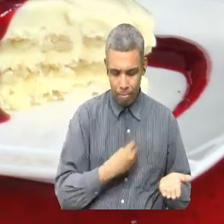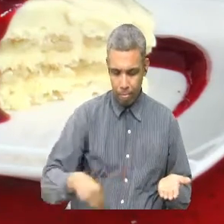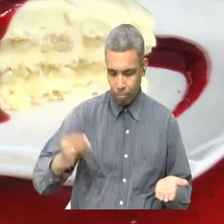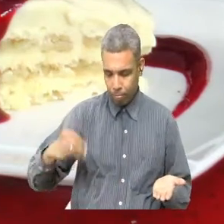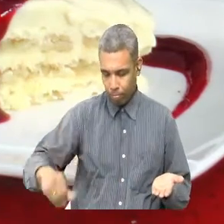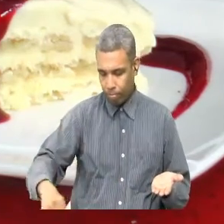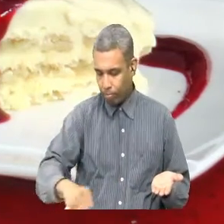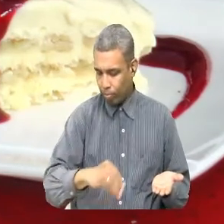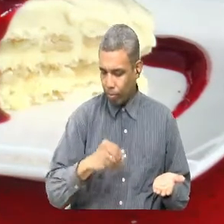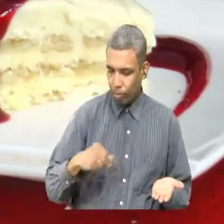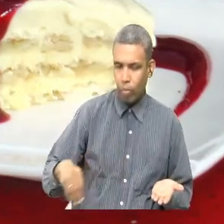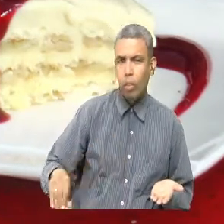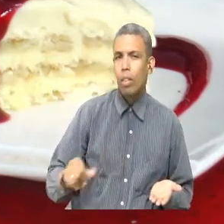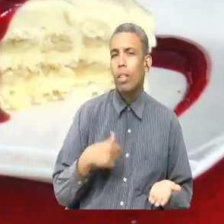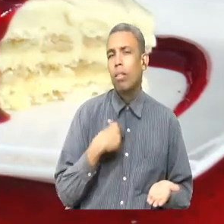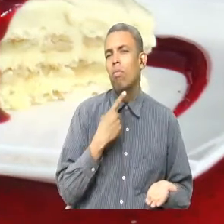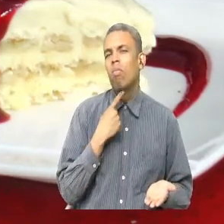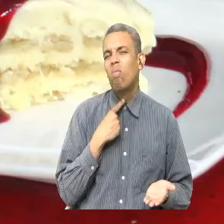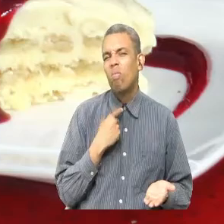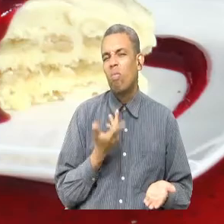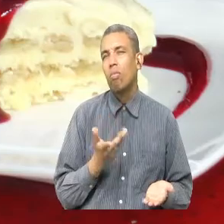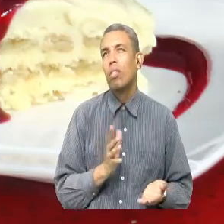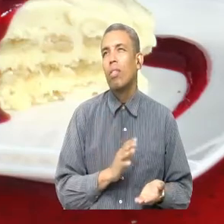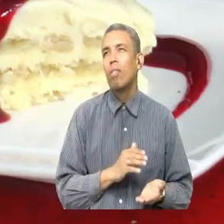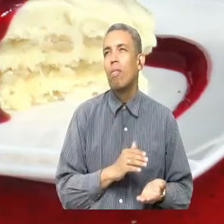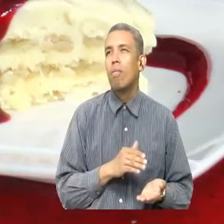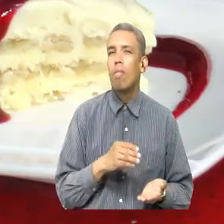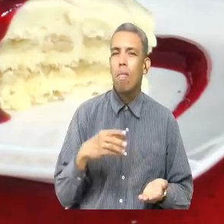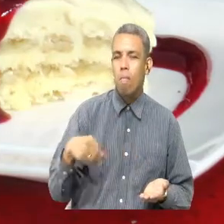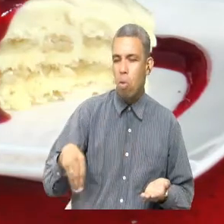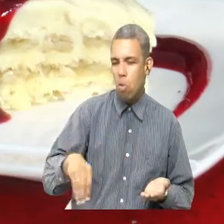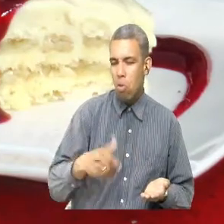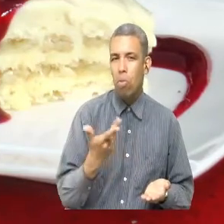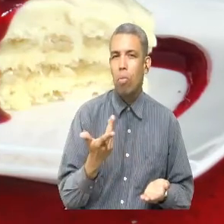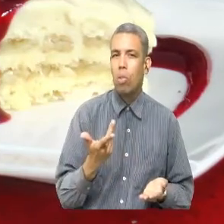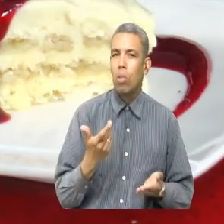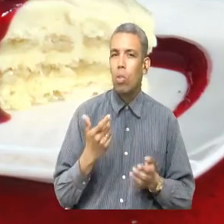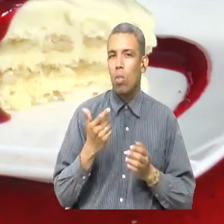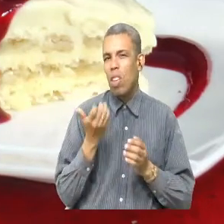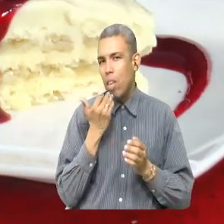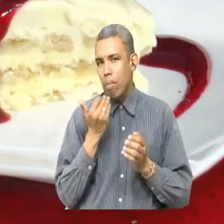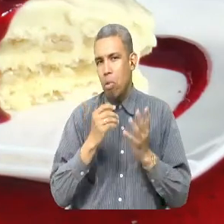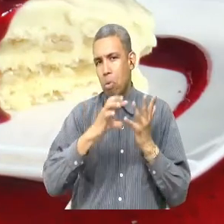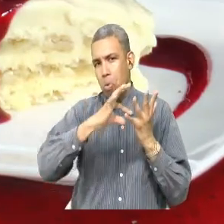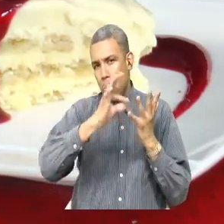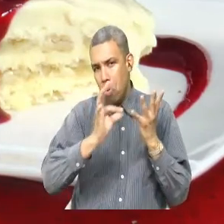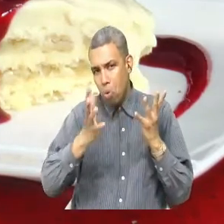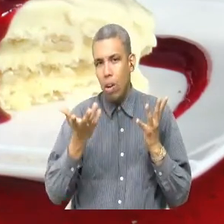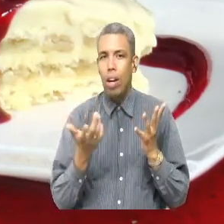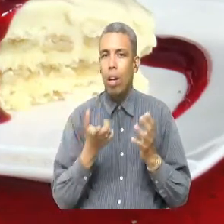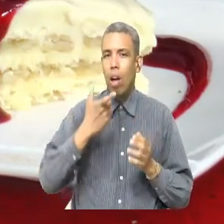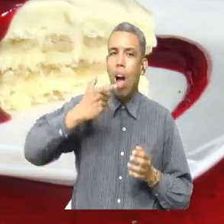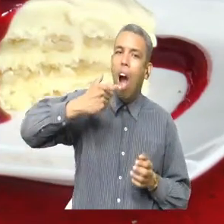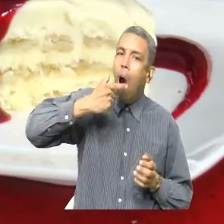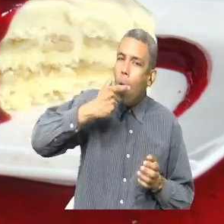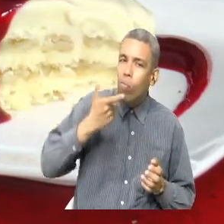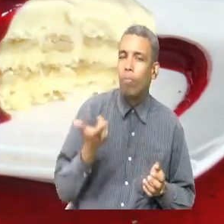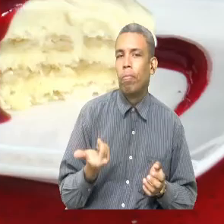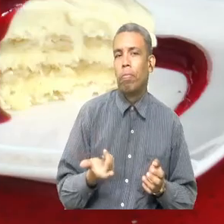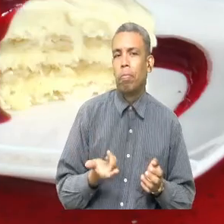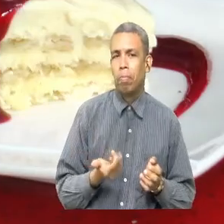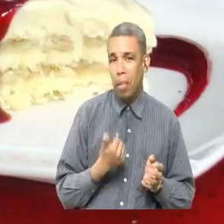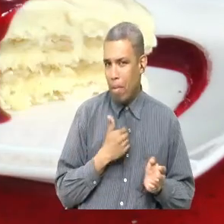trabajar la decoración con polvos, con hierbas, en este caso con Milo, galleta Oreo.